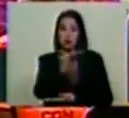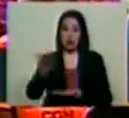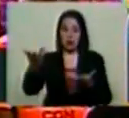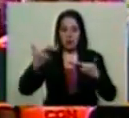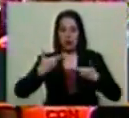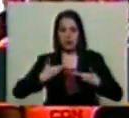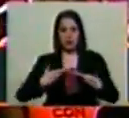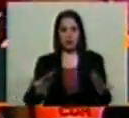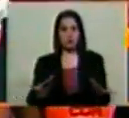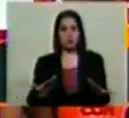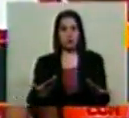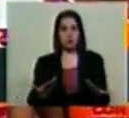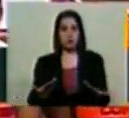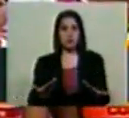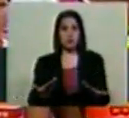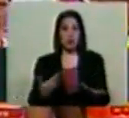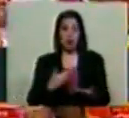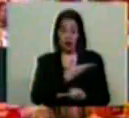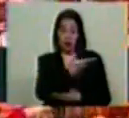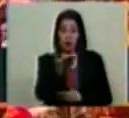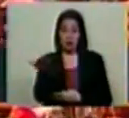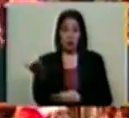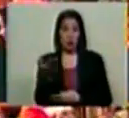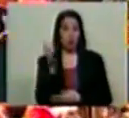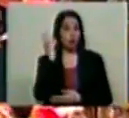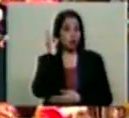Y le digo a ustedes, mujeres,